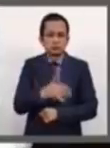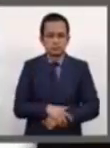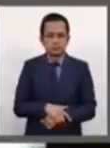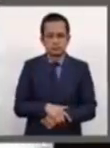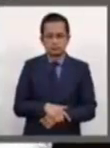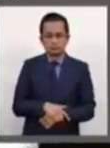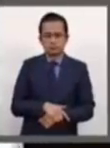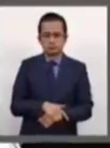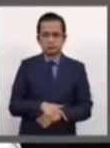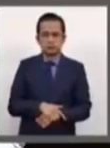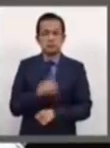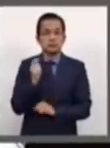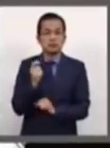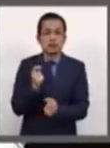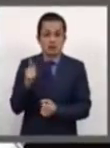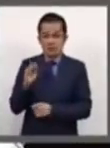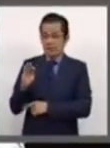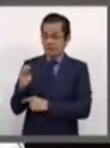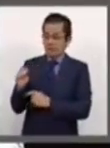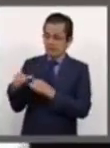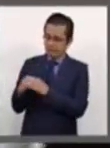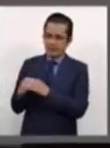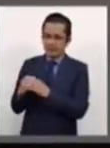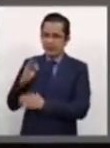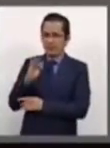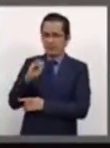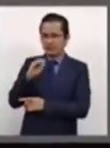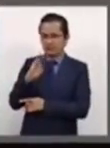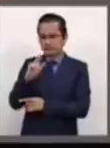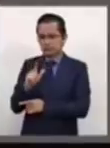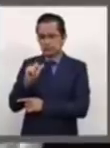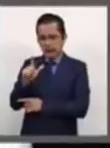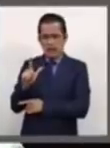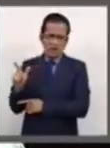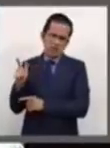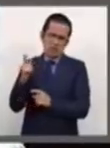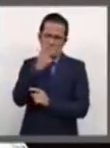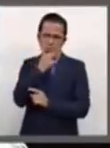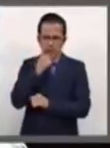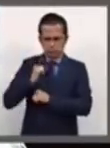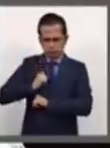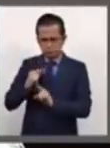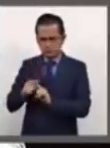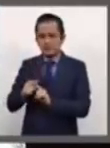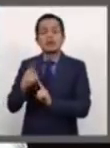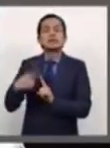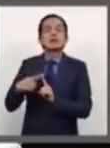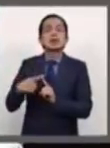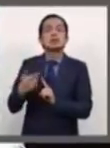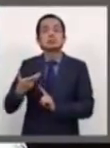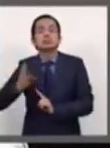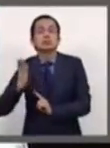Entonces, la salida del fiscal, que la da el procurador interino, que